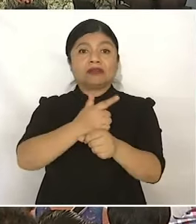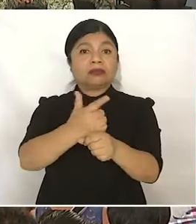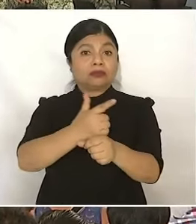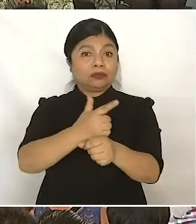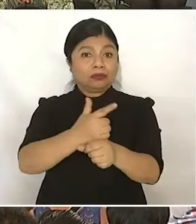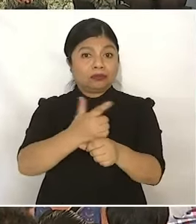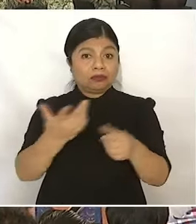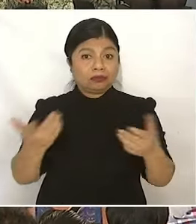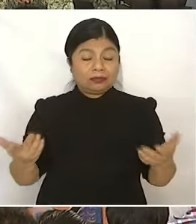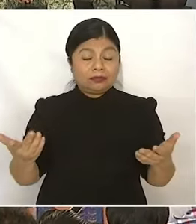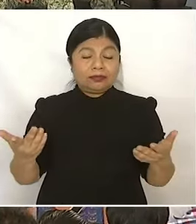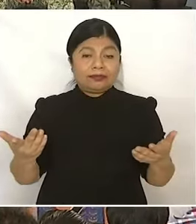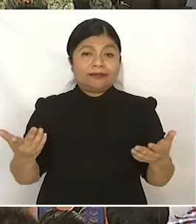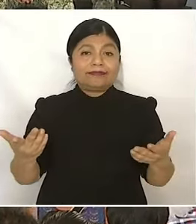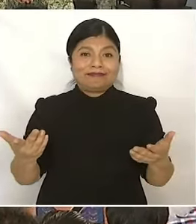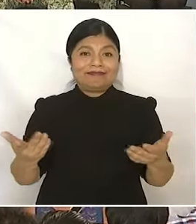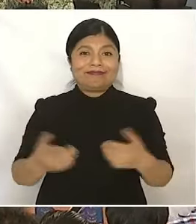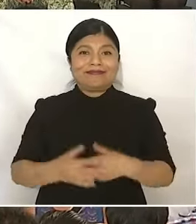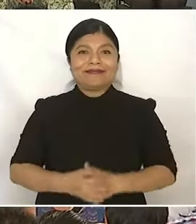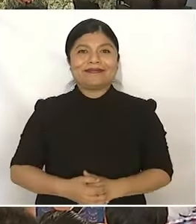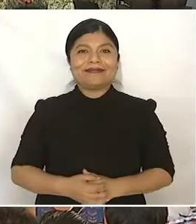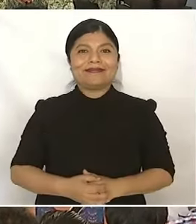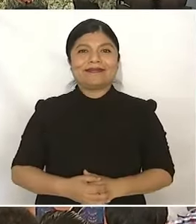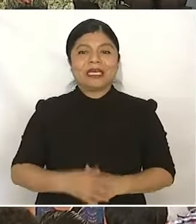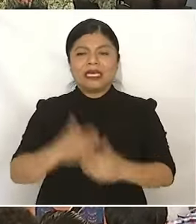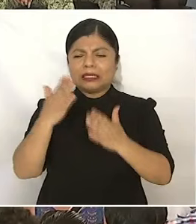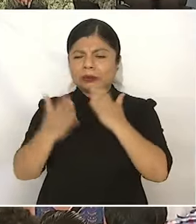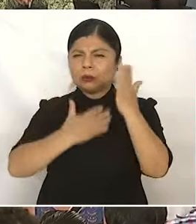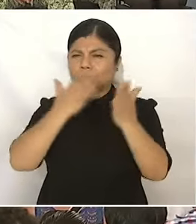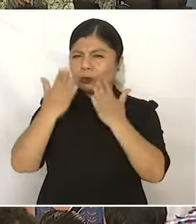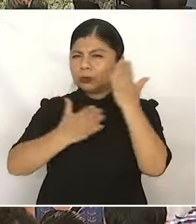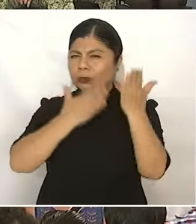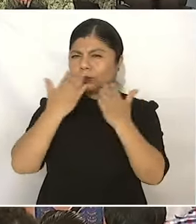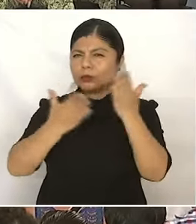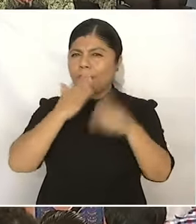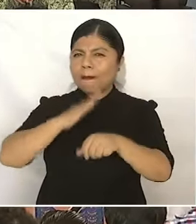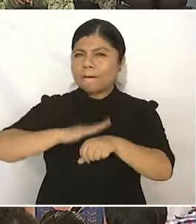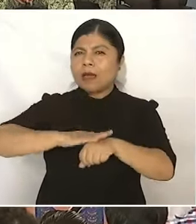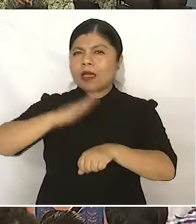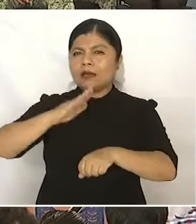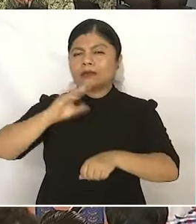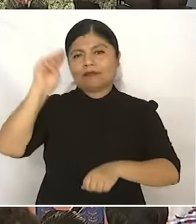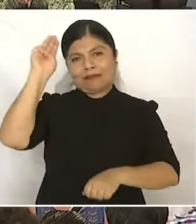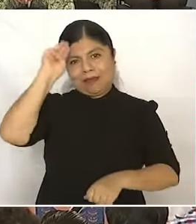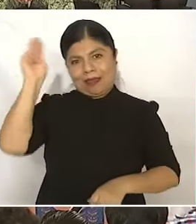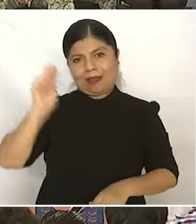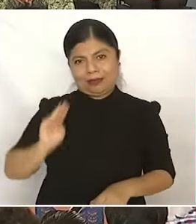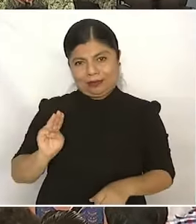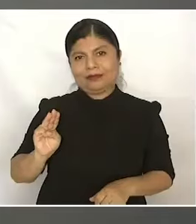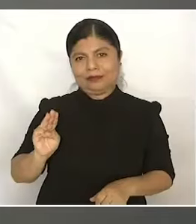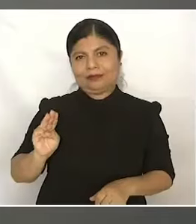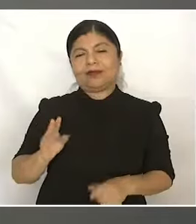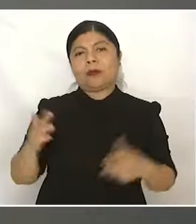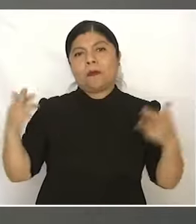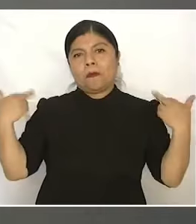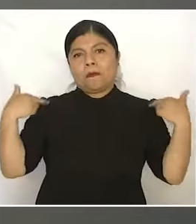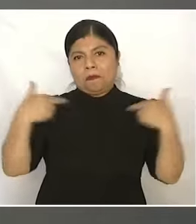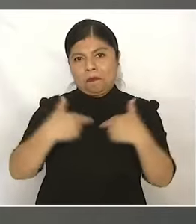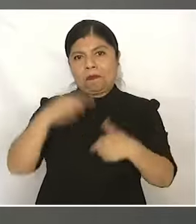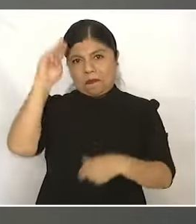Para tener más grado hay que estudiar maestría, se requieren 3 años